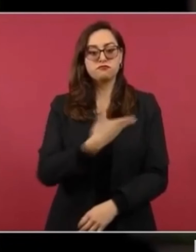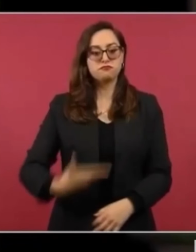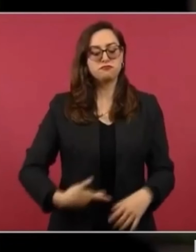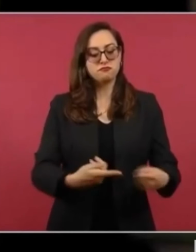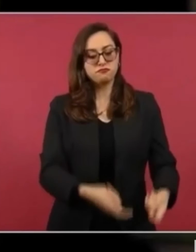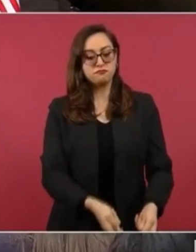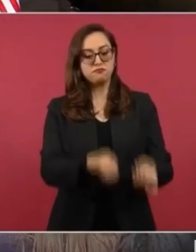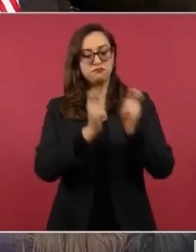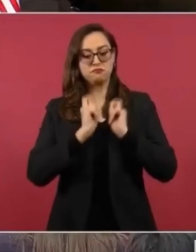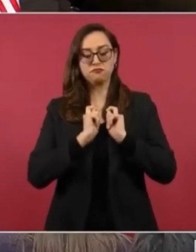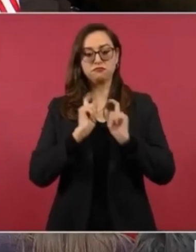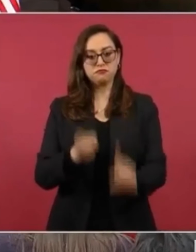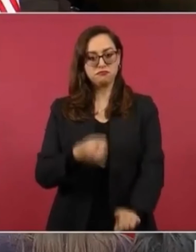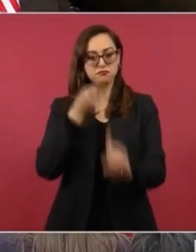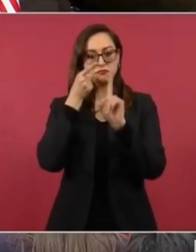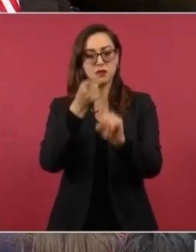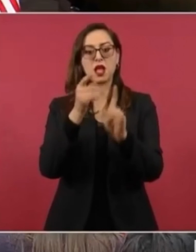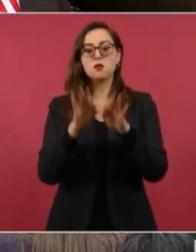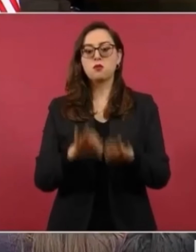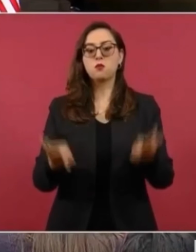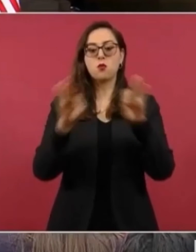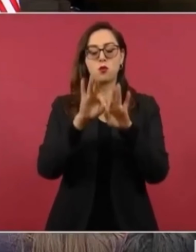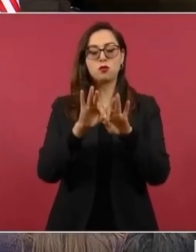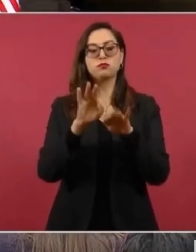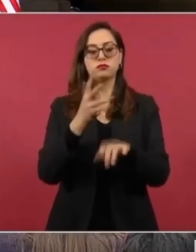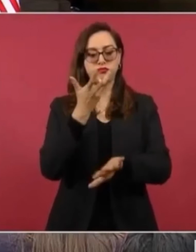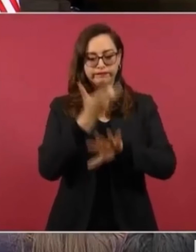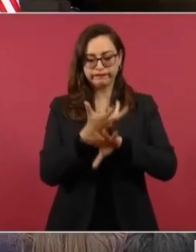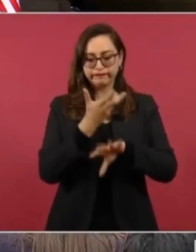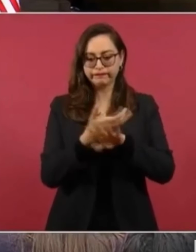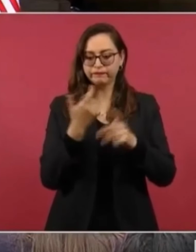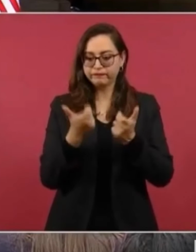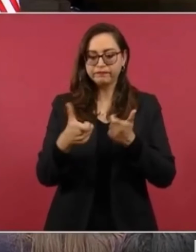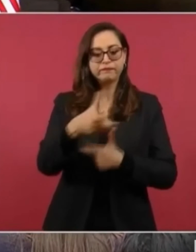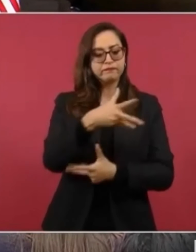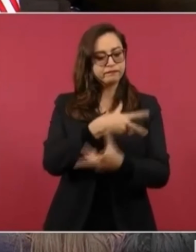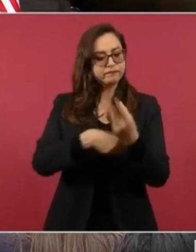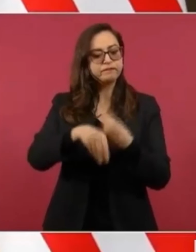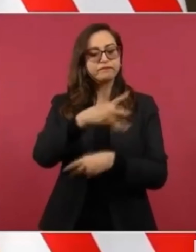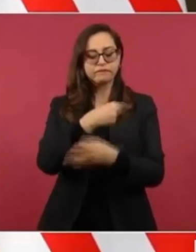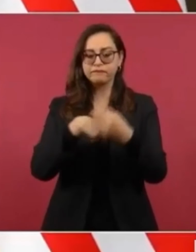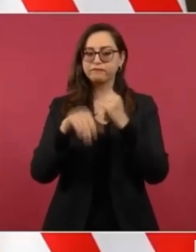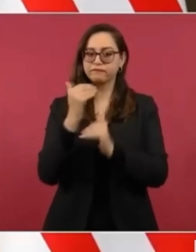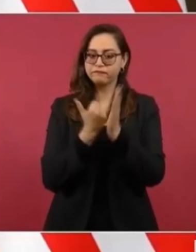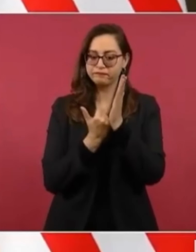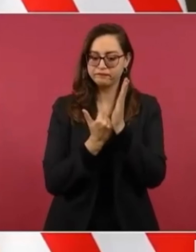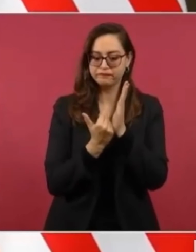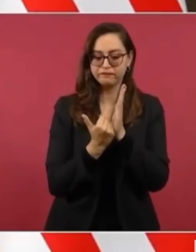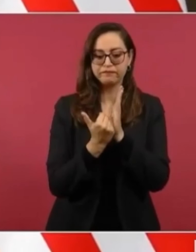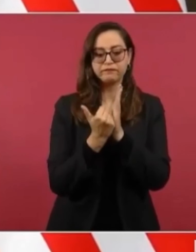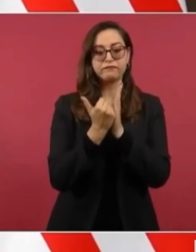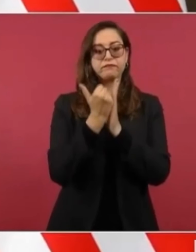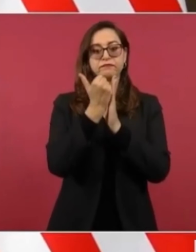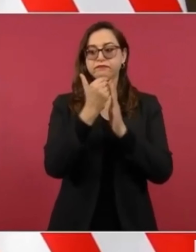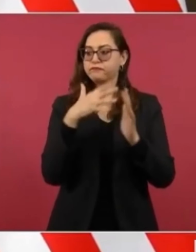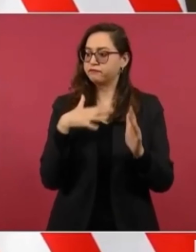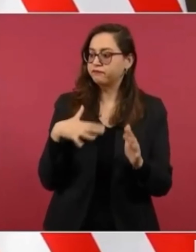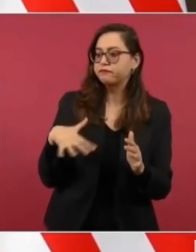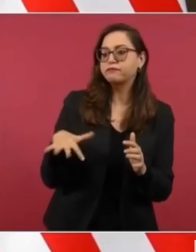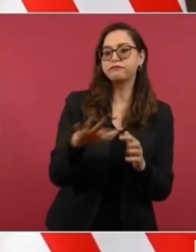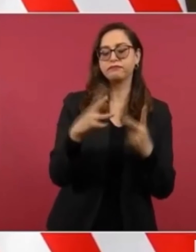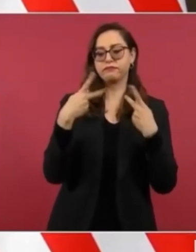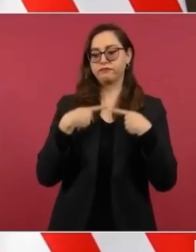centrado específicamente en la reconstrucción de la economía de los Estados Unidos desde abajo y hacia abajo, no la economía